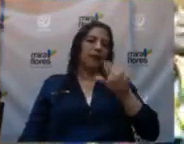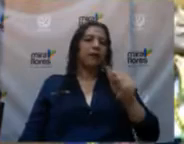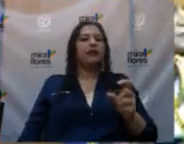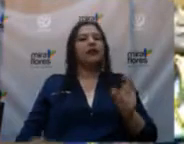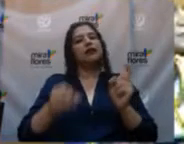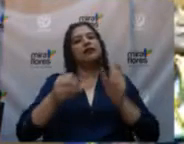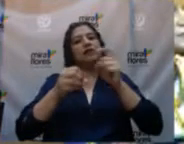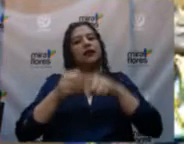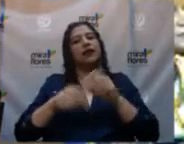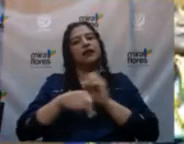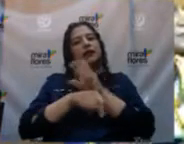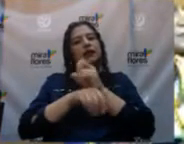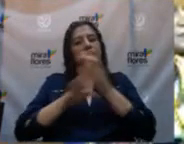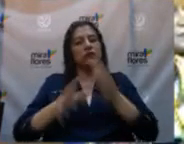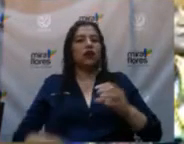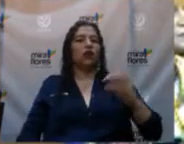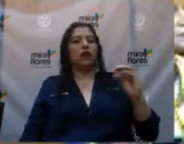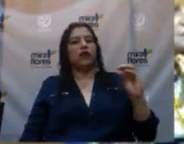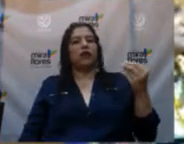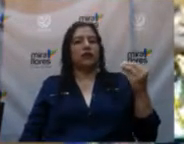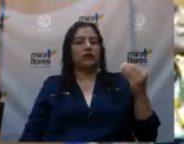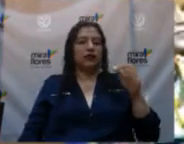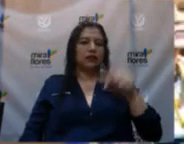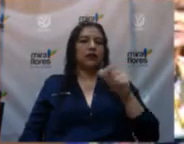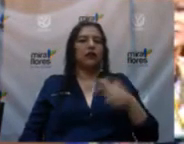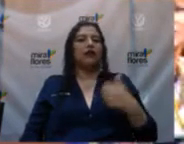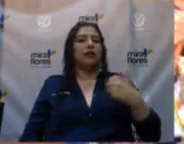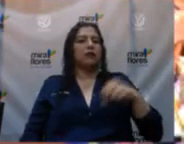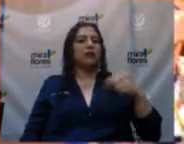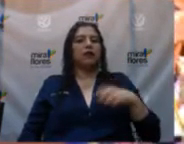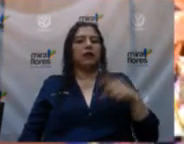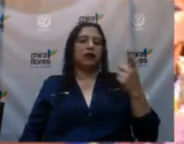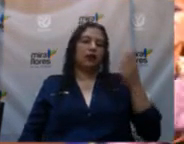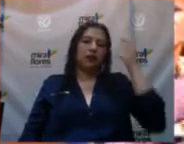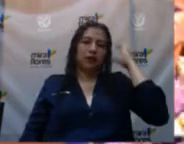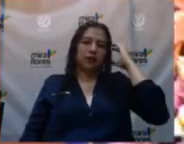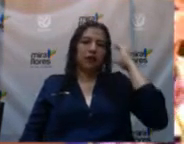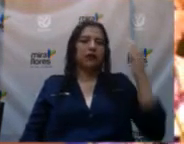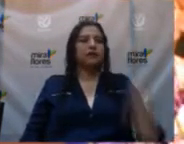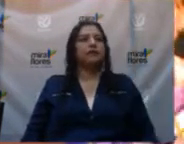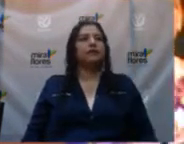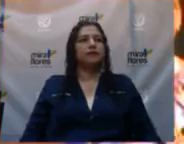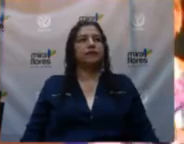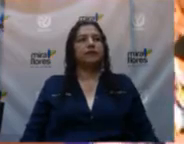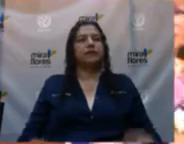integrante del Consejo de Adolescentes de la Municipalidad de Miraflores.